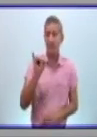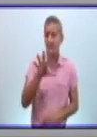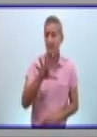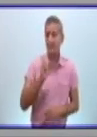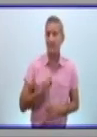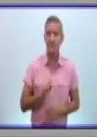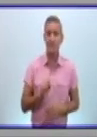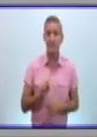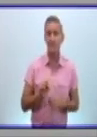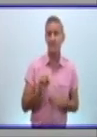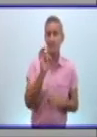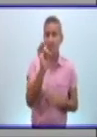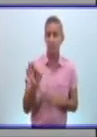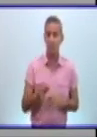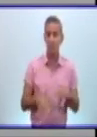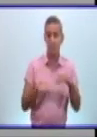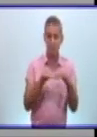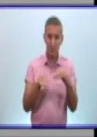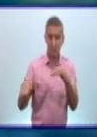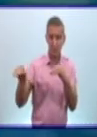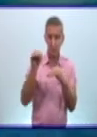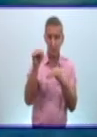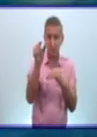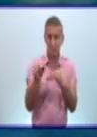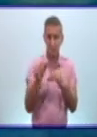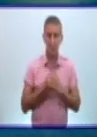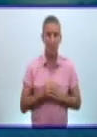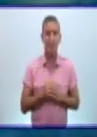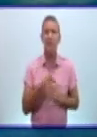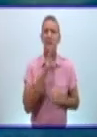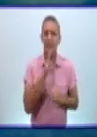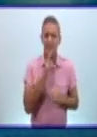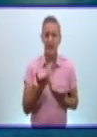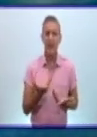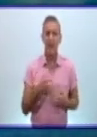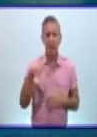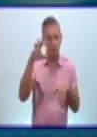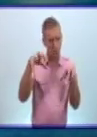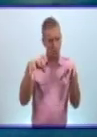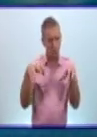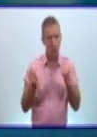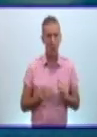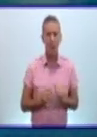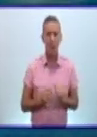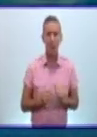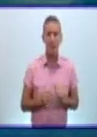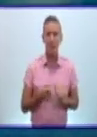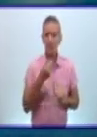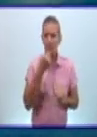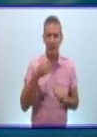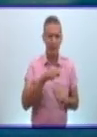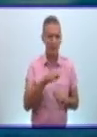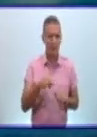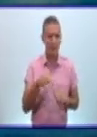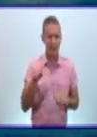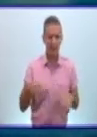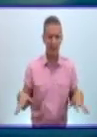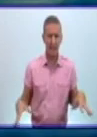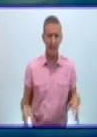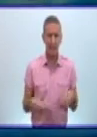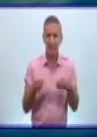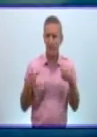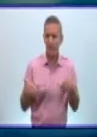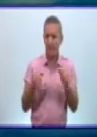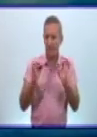en la edad adulta de agua. Cuando llueve, el agua disuelve sales que existen en la tierra.